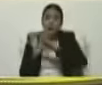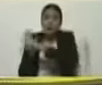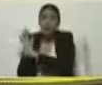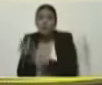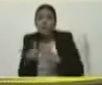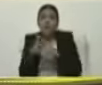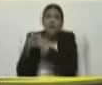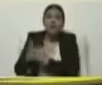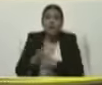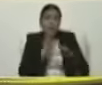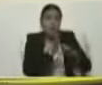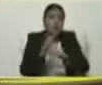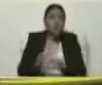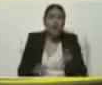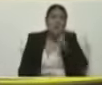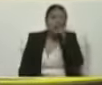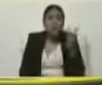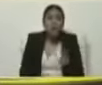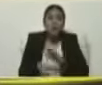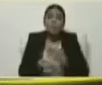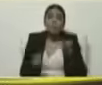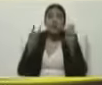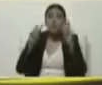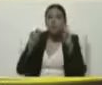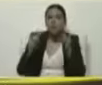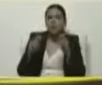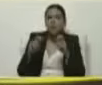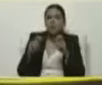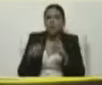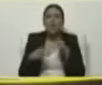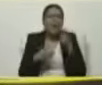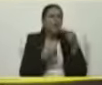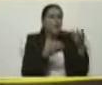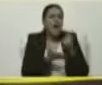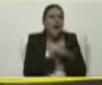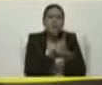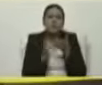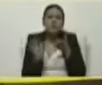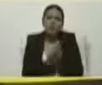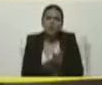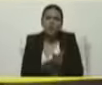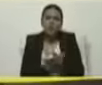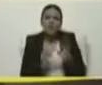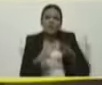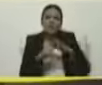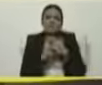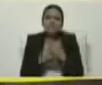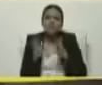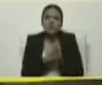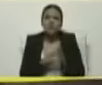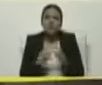a los venezolanos. Porque supuestamente aquí le llegó ayuda humanitaria cuando estábamos